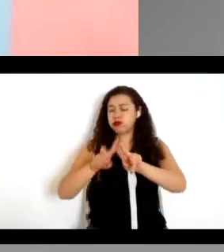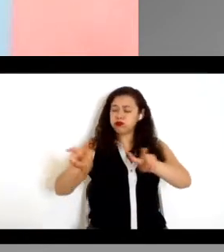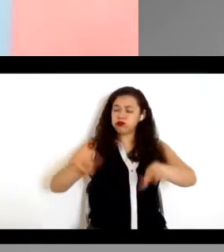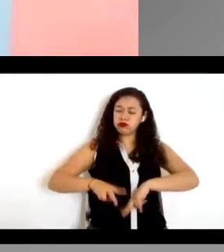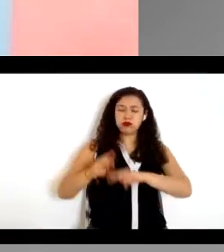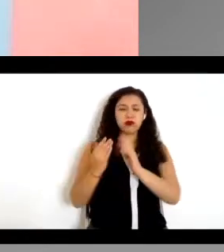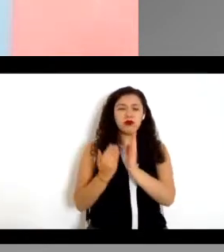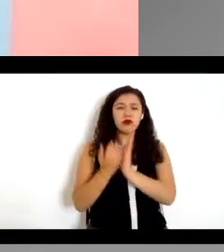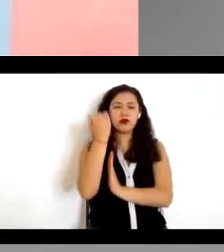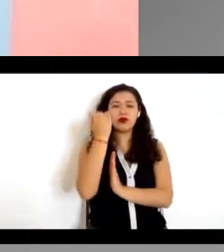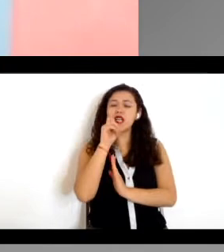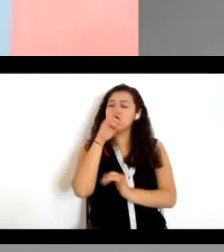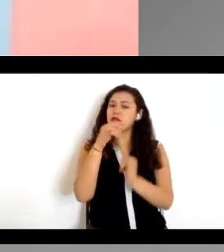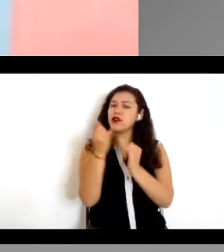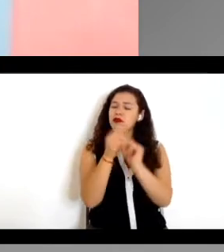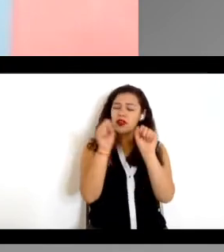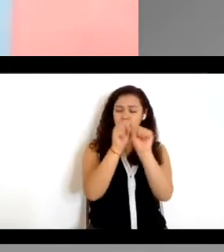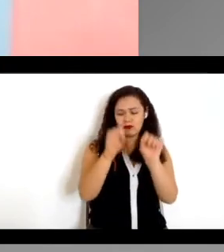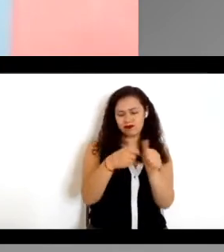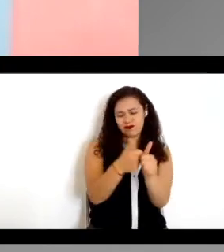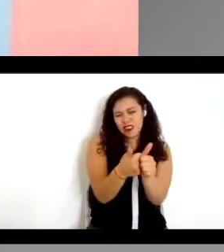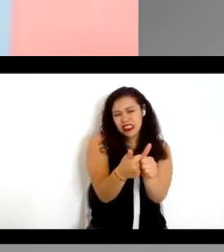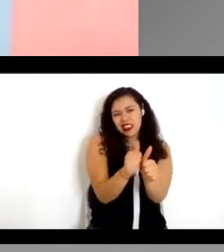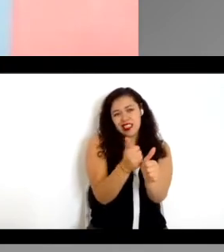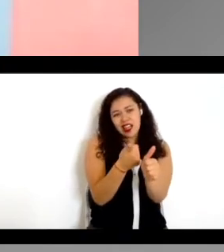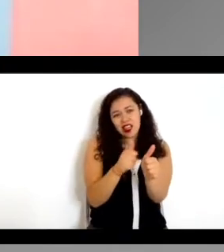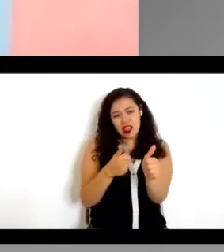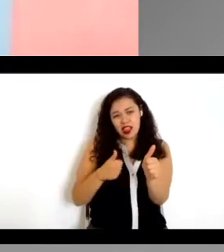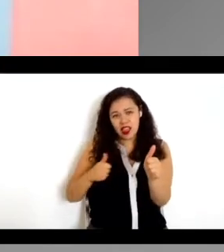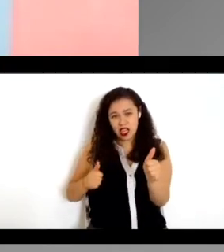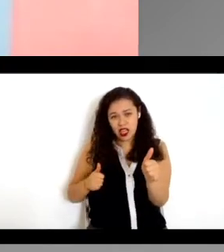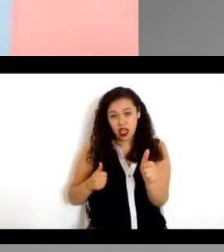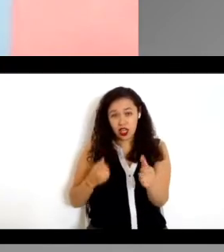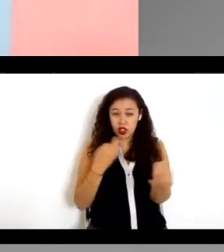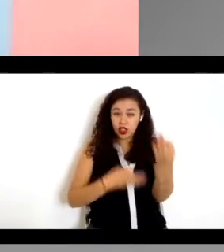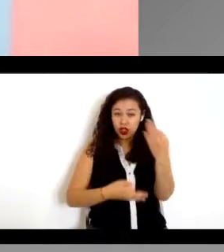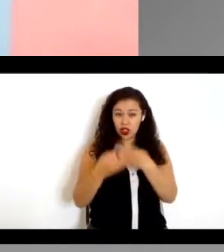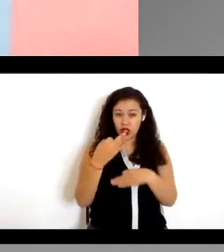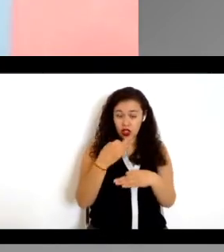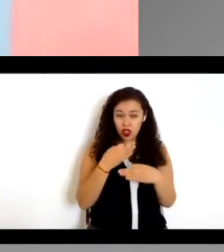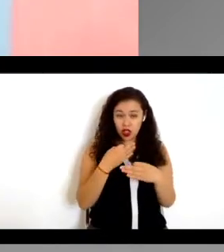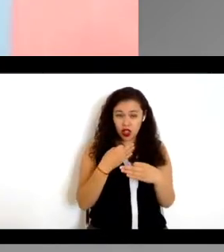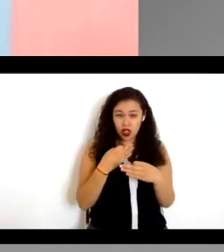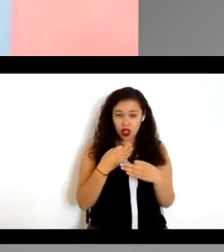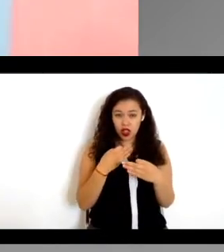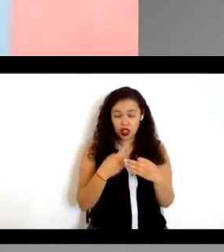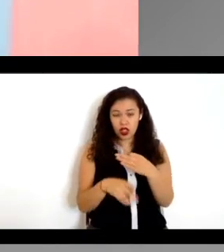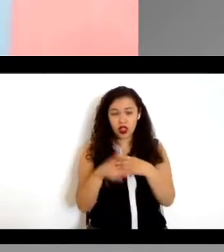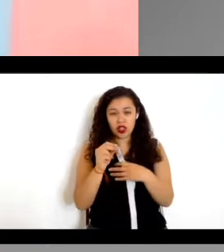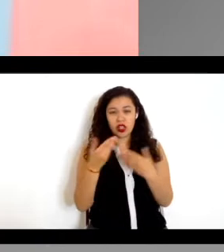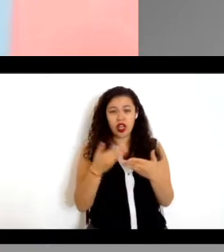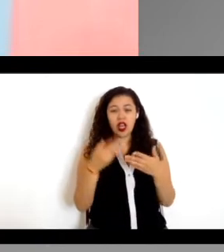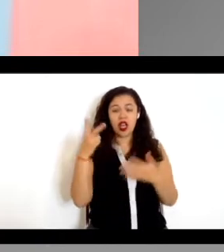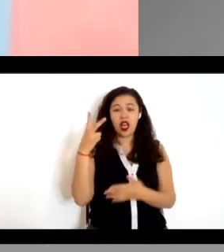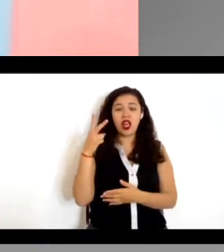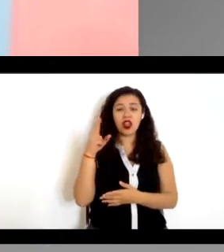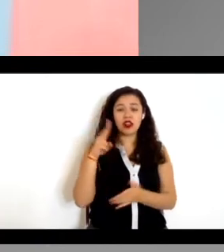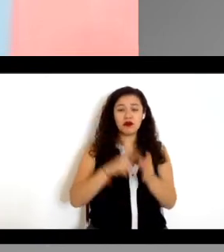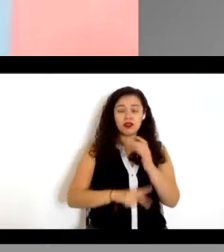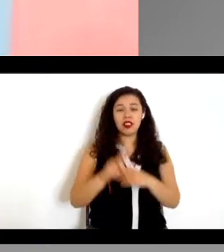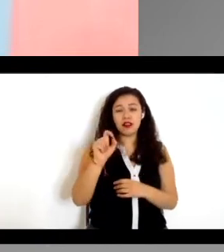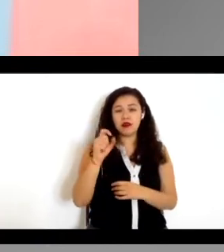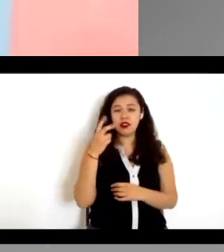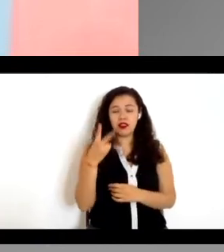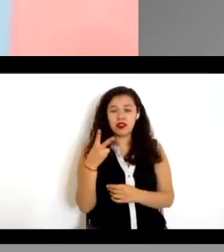altamente rezagadas en los sistemas educativos. No todas las mujeres seguimos teniendo en pleno 2022 este privilegio de un